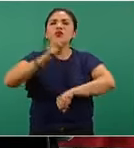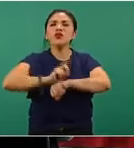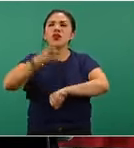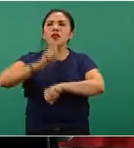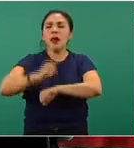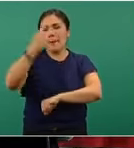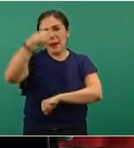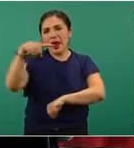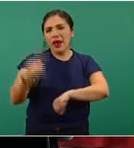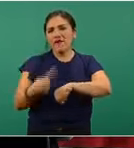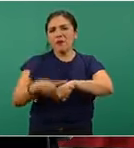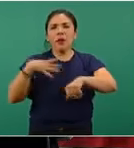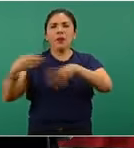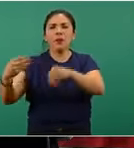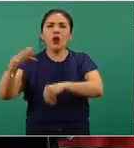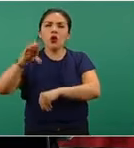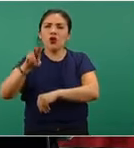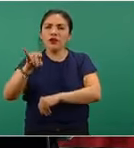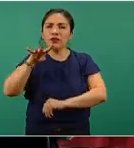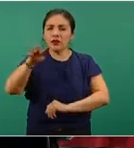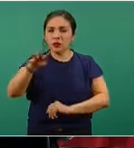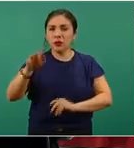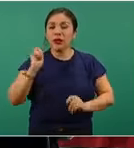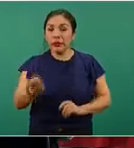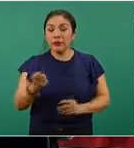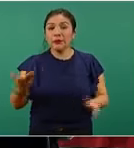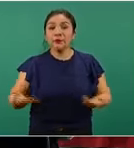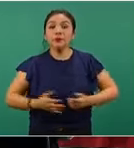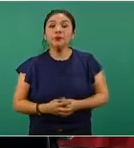de la epidemia de COVID-19,